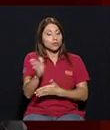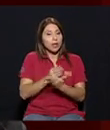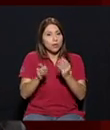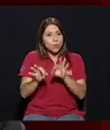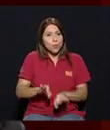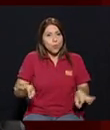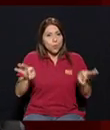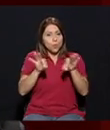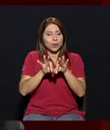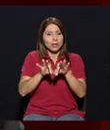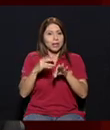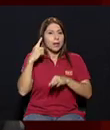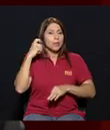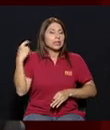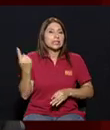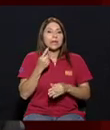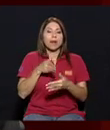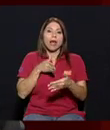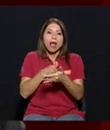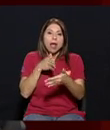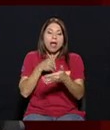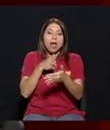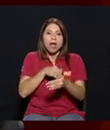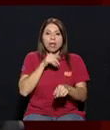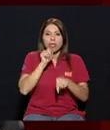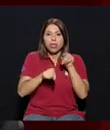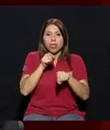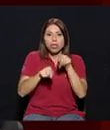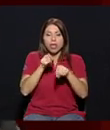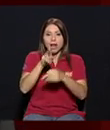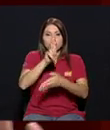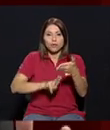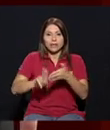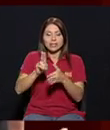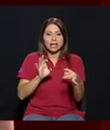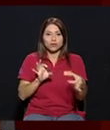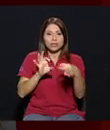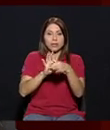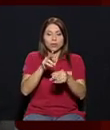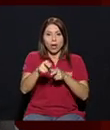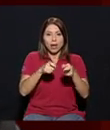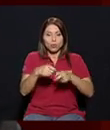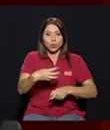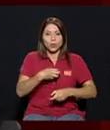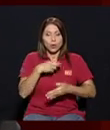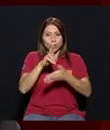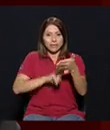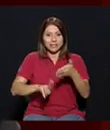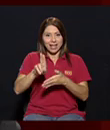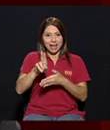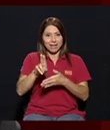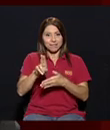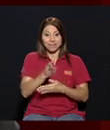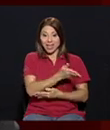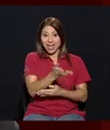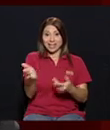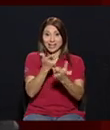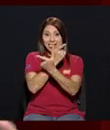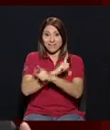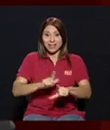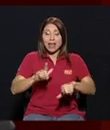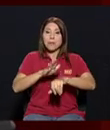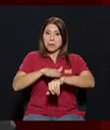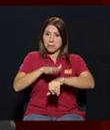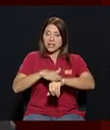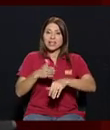aspecto primordial porque es mucho de lo que se ataca con respecto a las universidades y a la autonomía universitaria. El que exista esta libertad nos